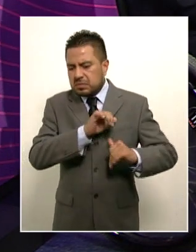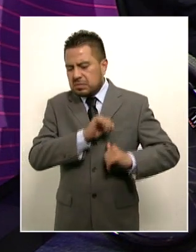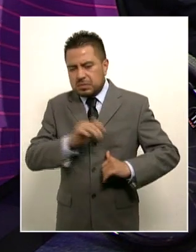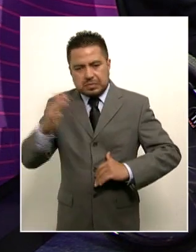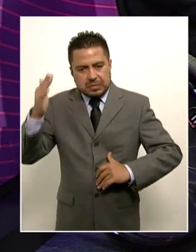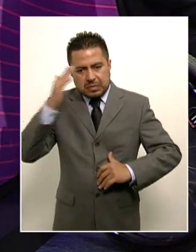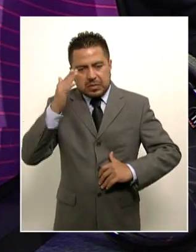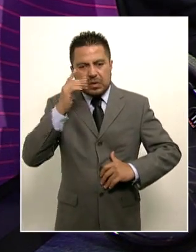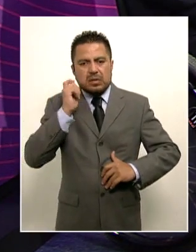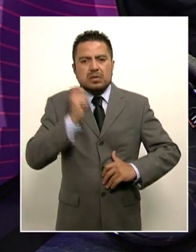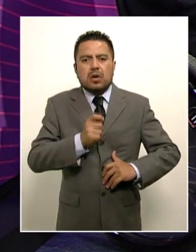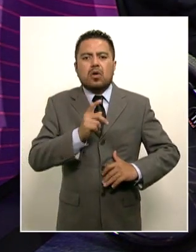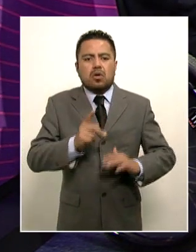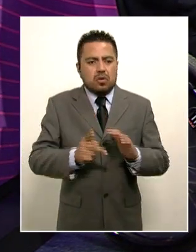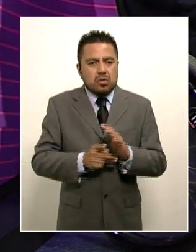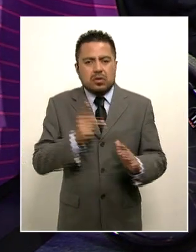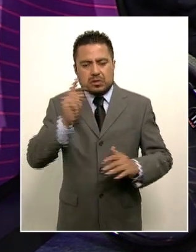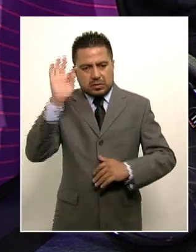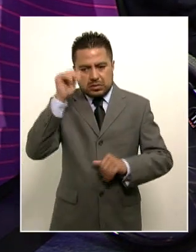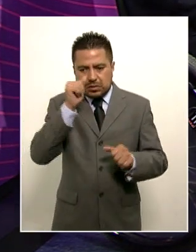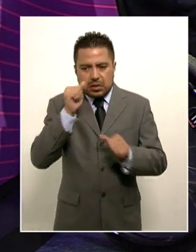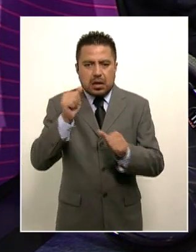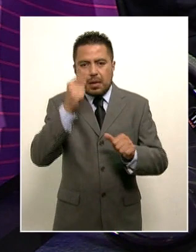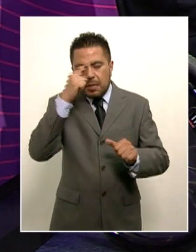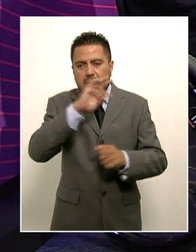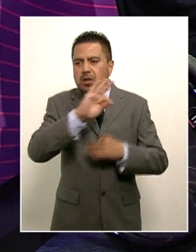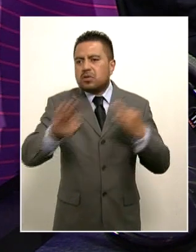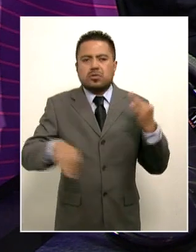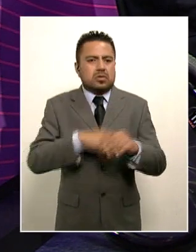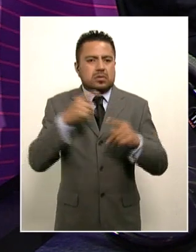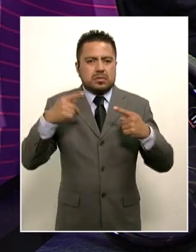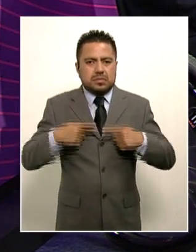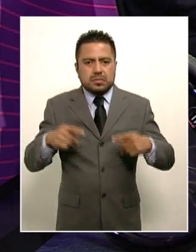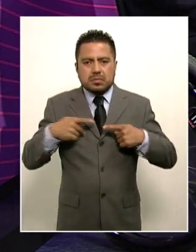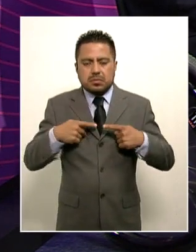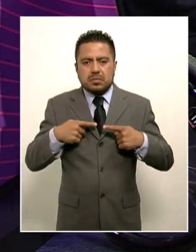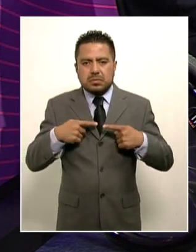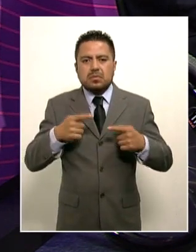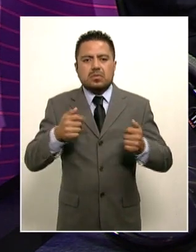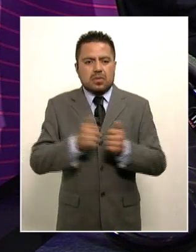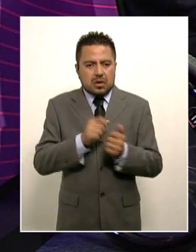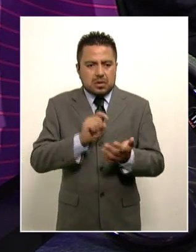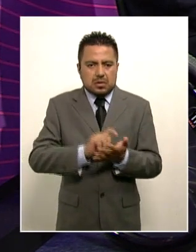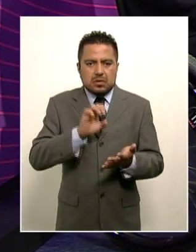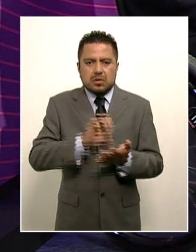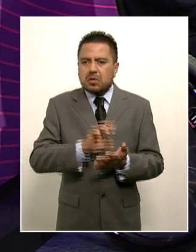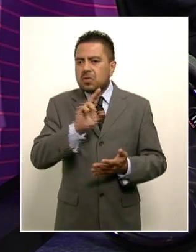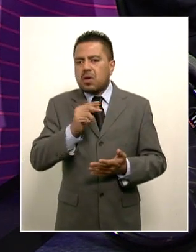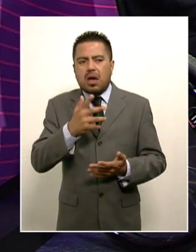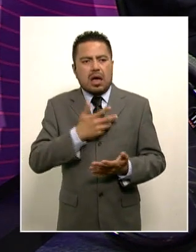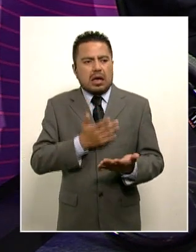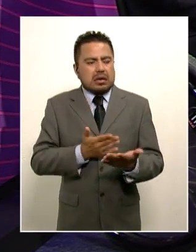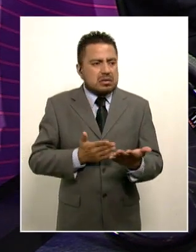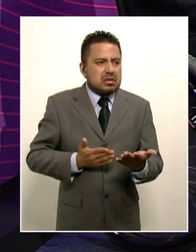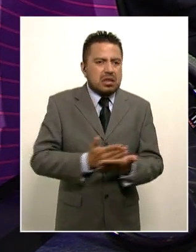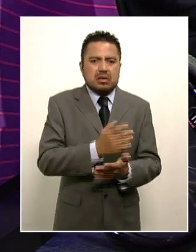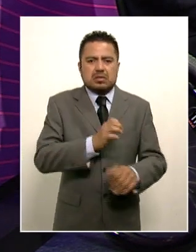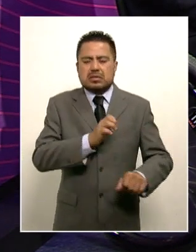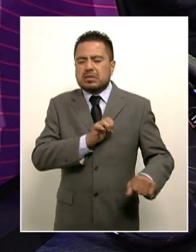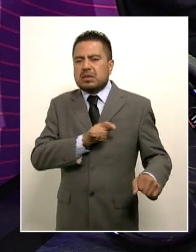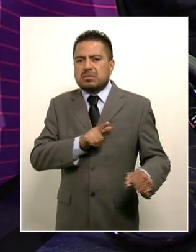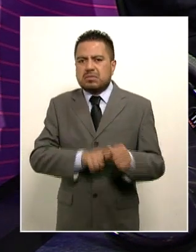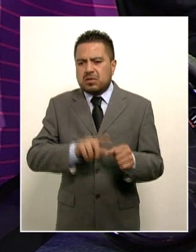de volver los servicios que son para todas y todos. O sea, las personas con discapacidad no tenemos derechos especiales,